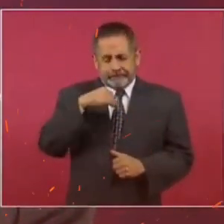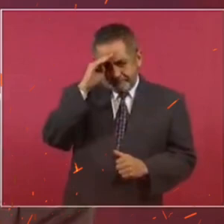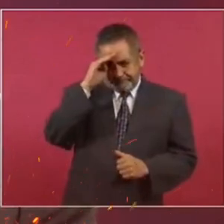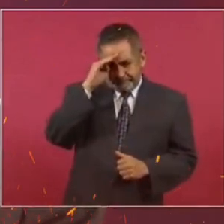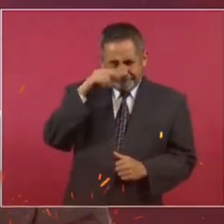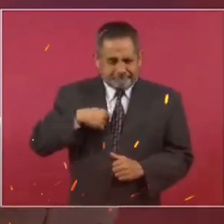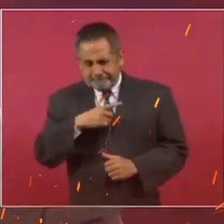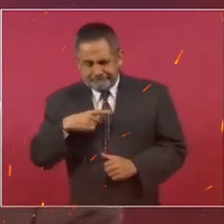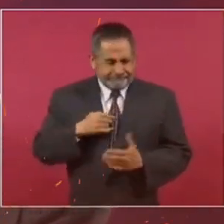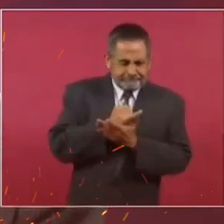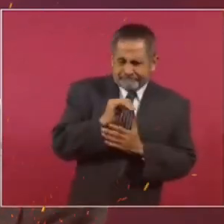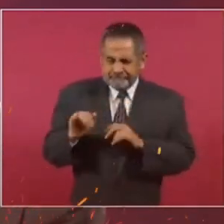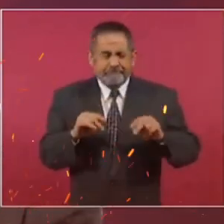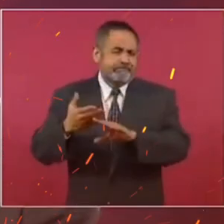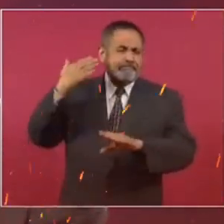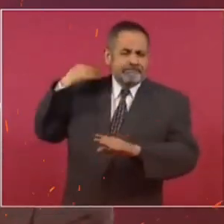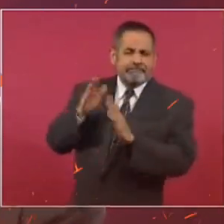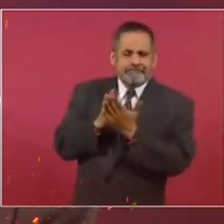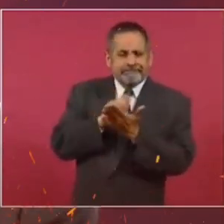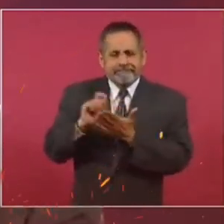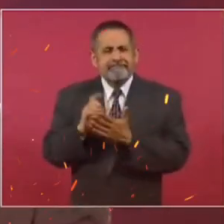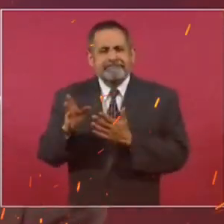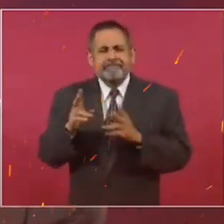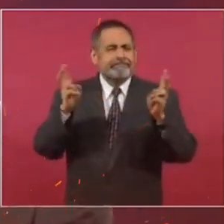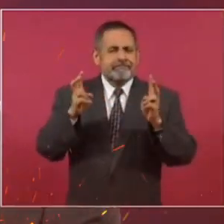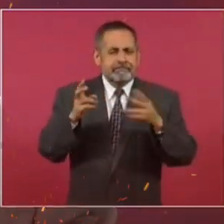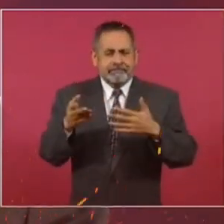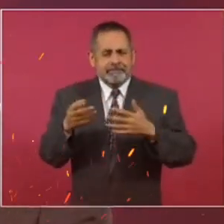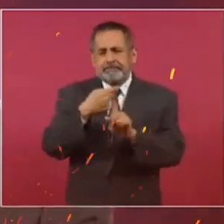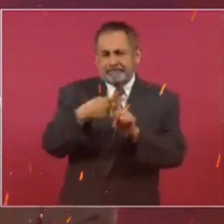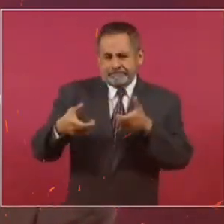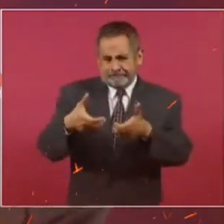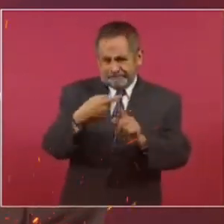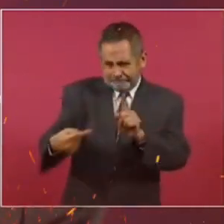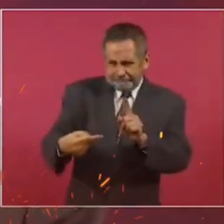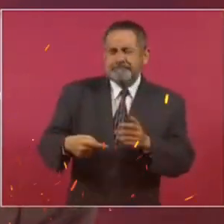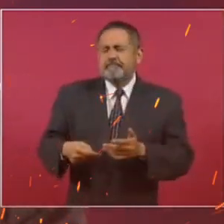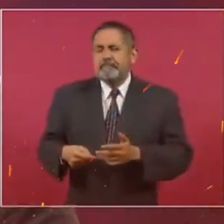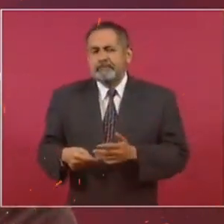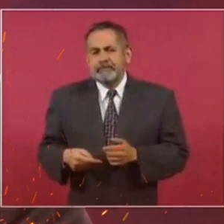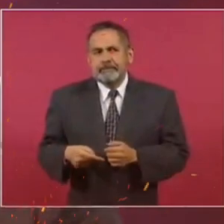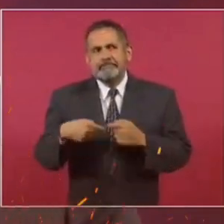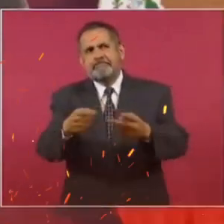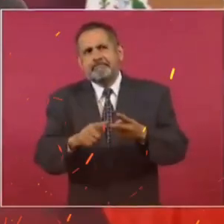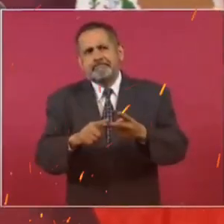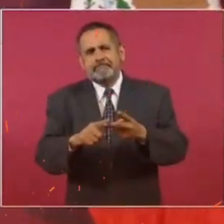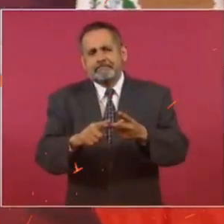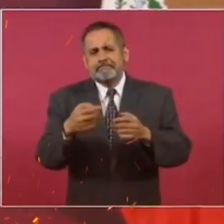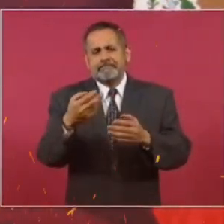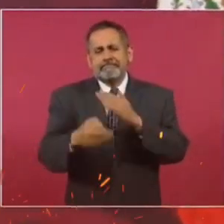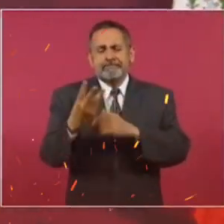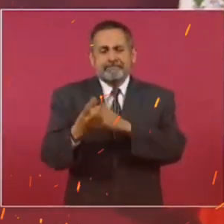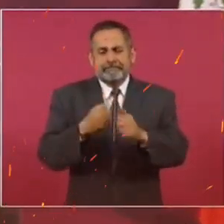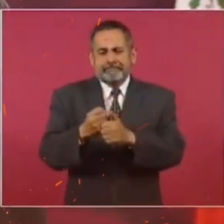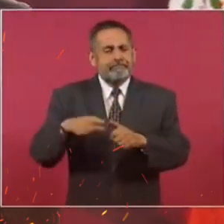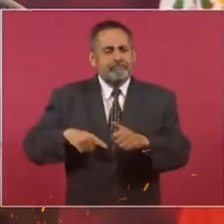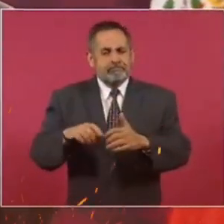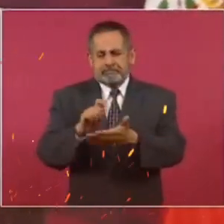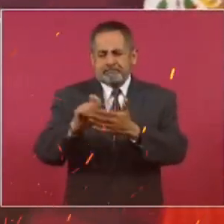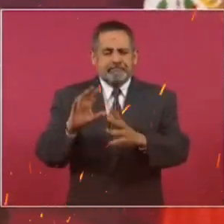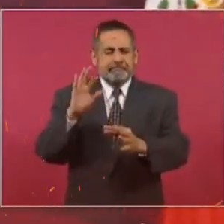tenía yo que decidir si, como ya había escrito, a la mitad del camino, pues era terminar con los últimos 3 años del gobierno